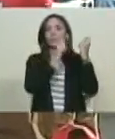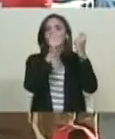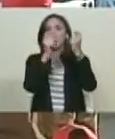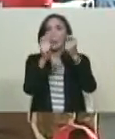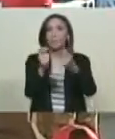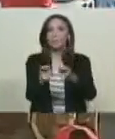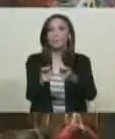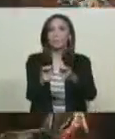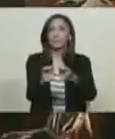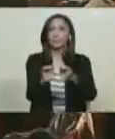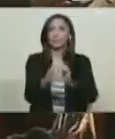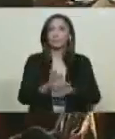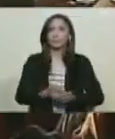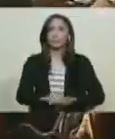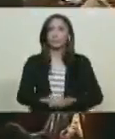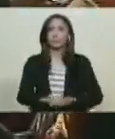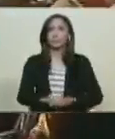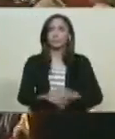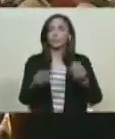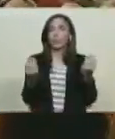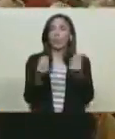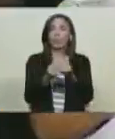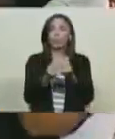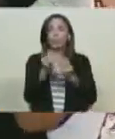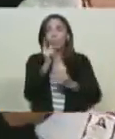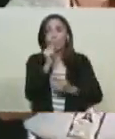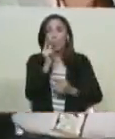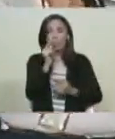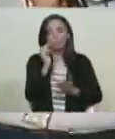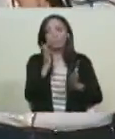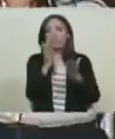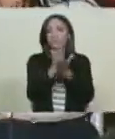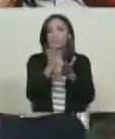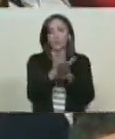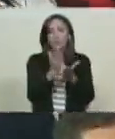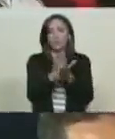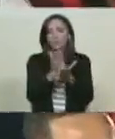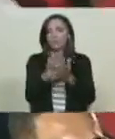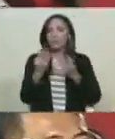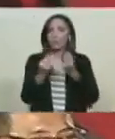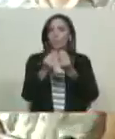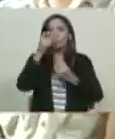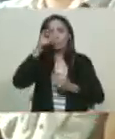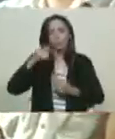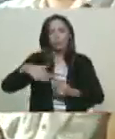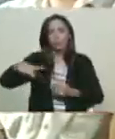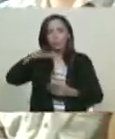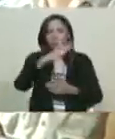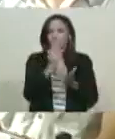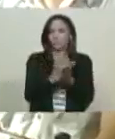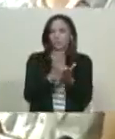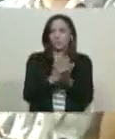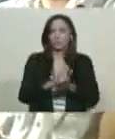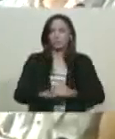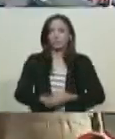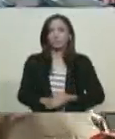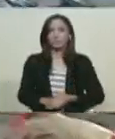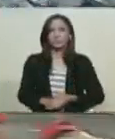vez. Mire, junto a los transportistas, siempre con el pueblo, siempre con el pueblo.